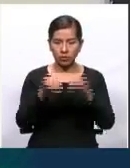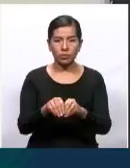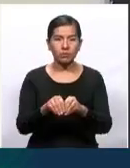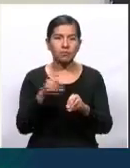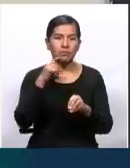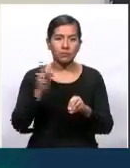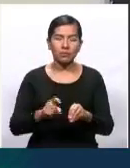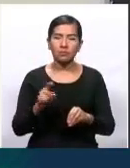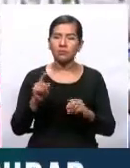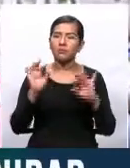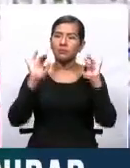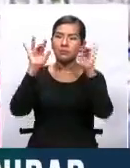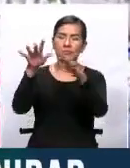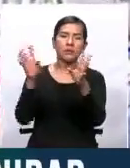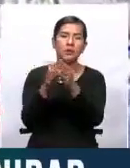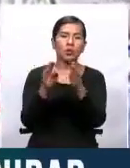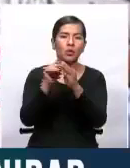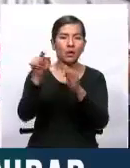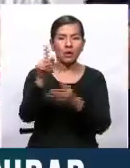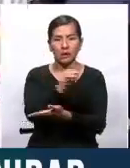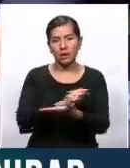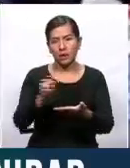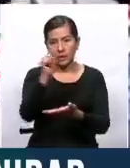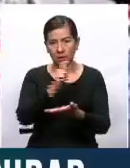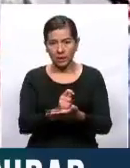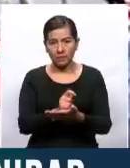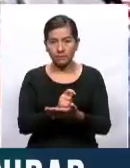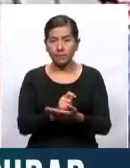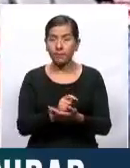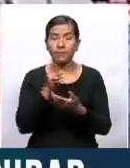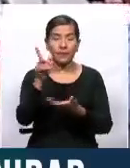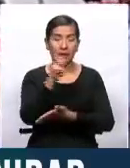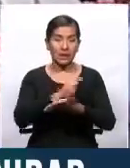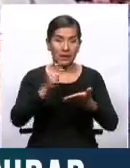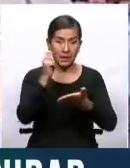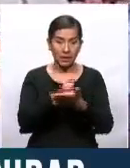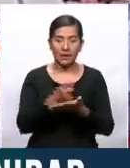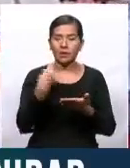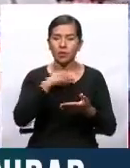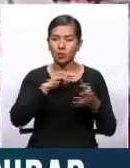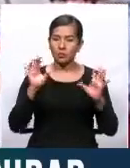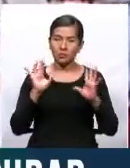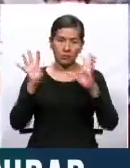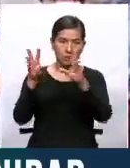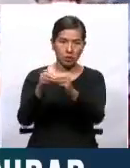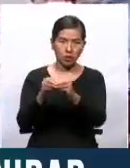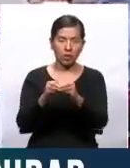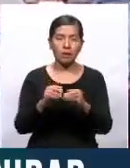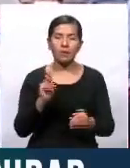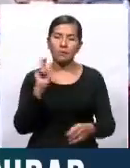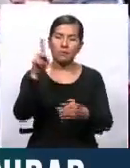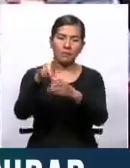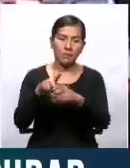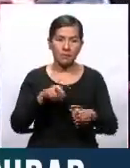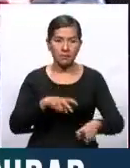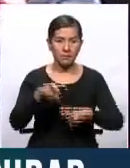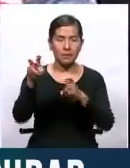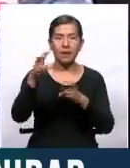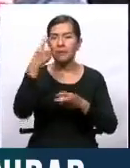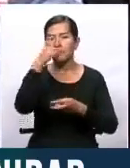en la ciudad de Trinidad, a la cual estaremos asistiendo para